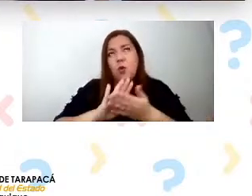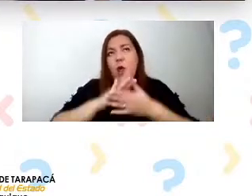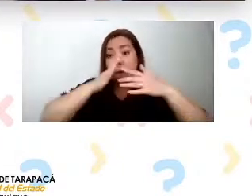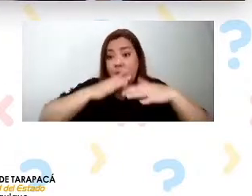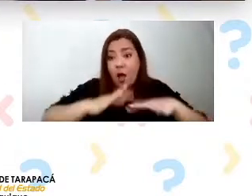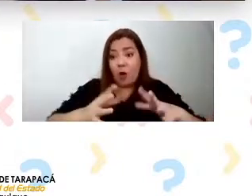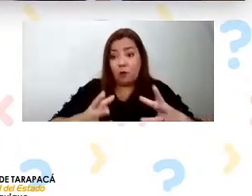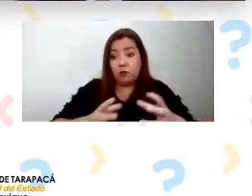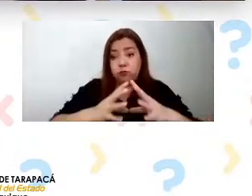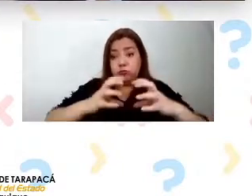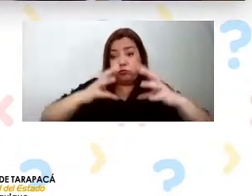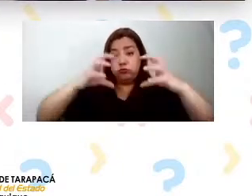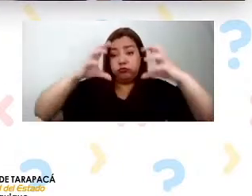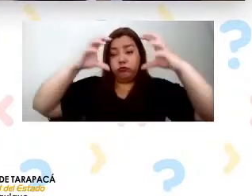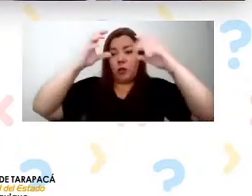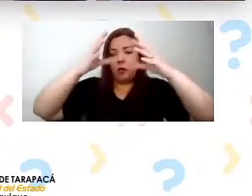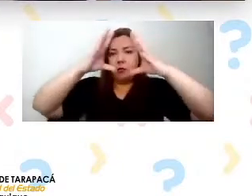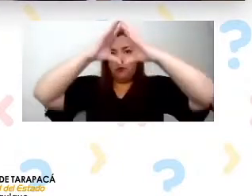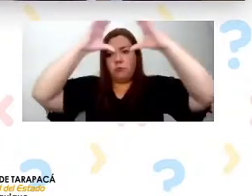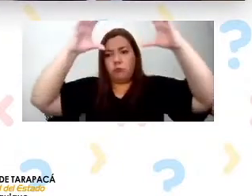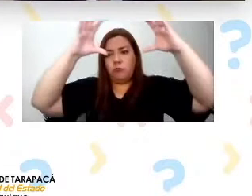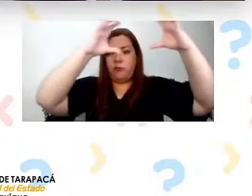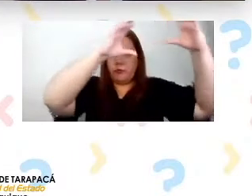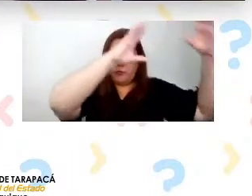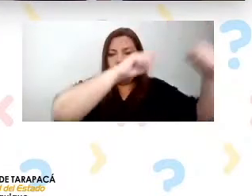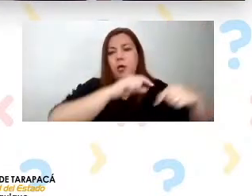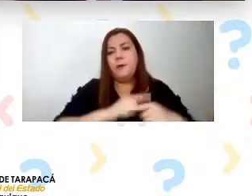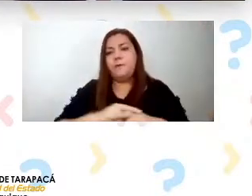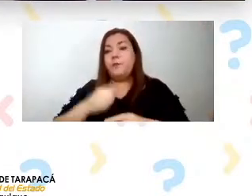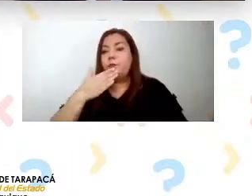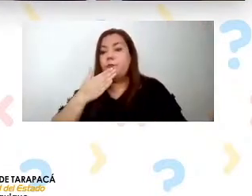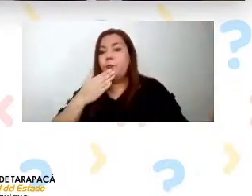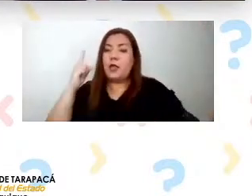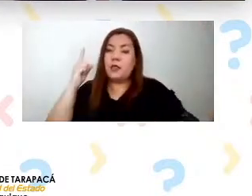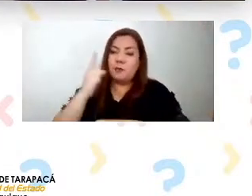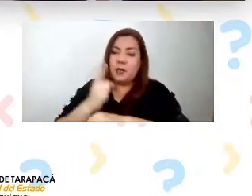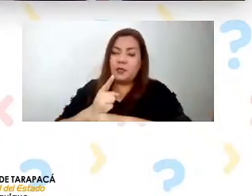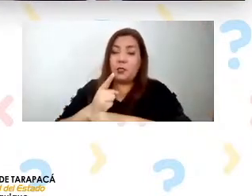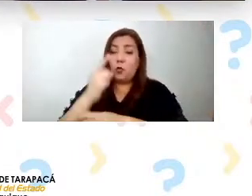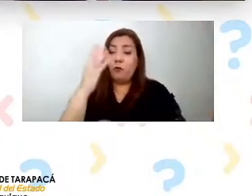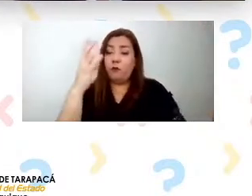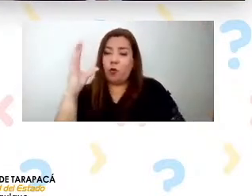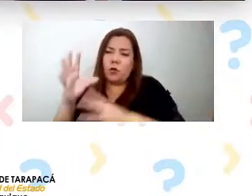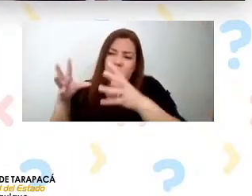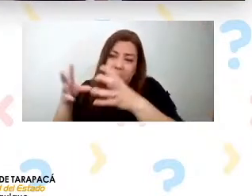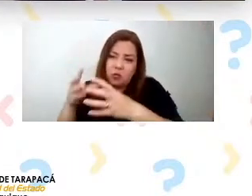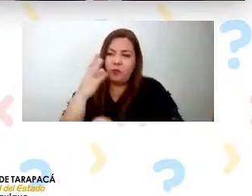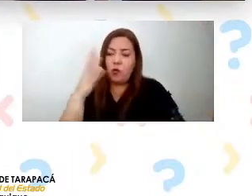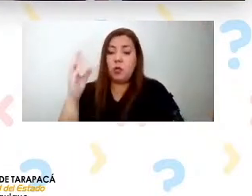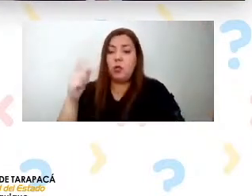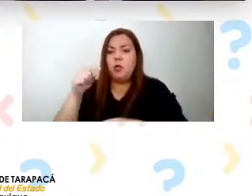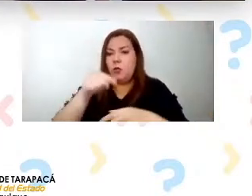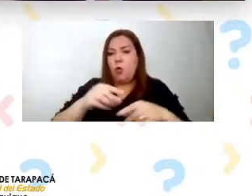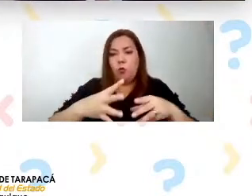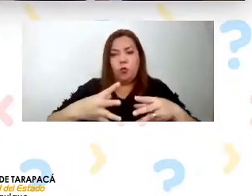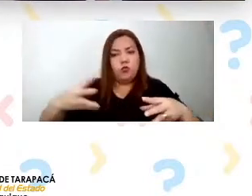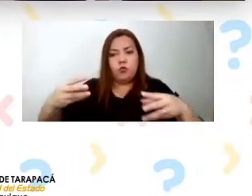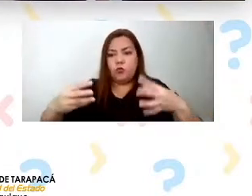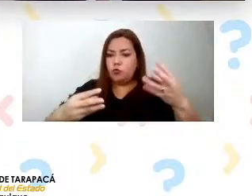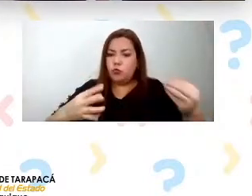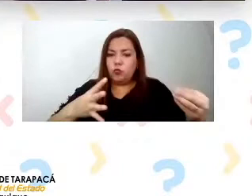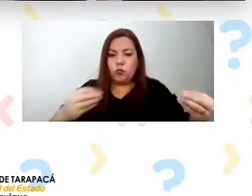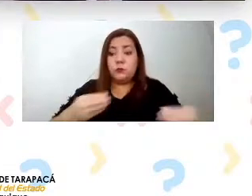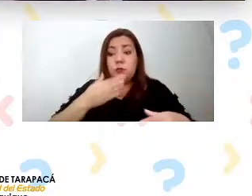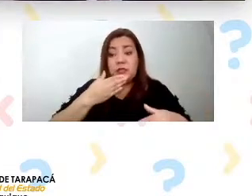por evapotranspiración, las demandas ambientales de los bosques, ¿no? También hay circulaciones